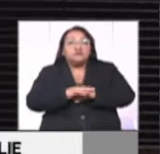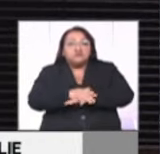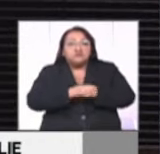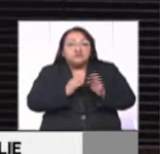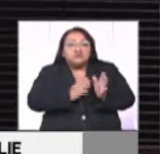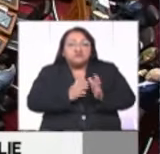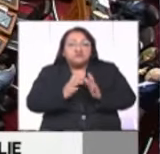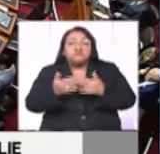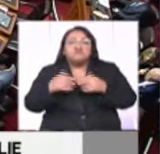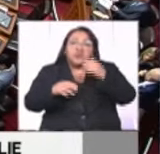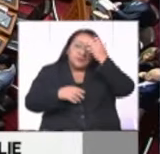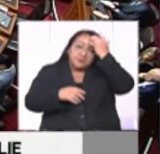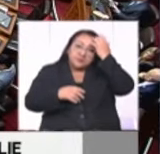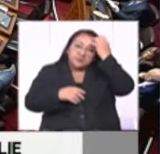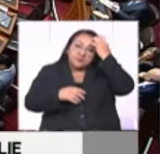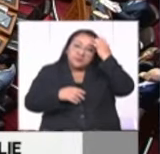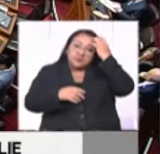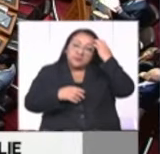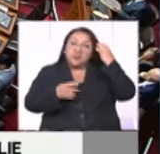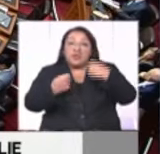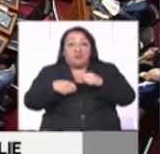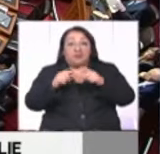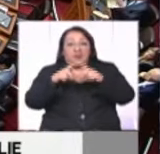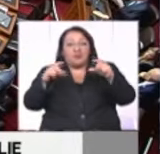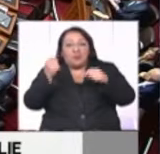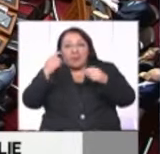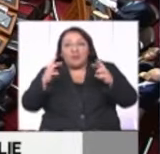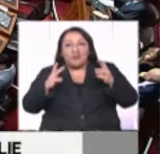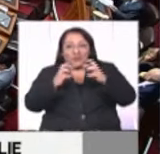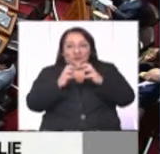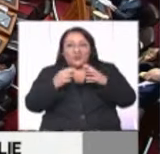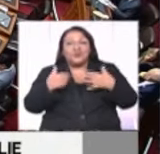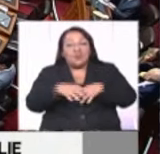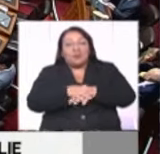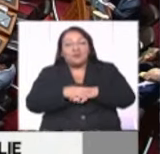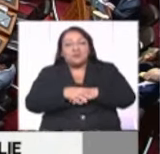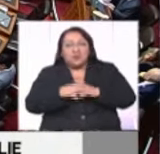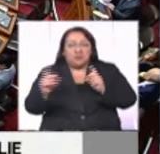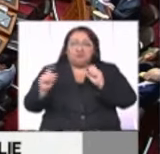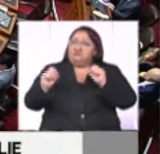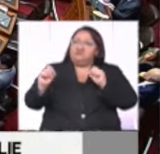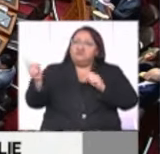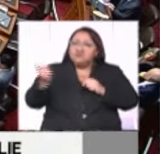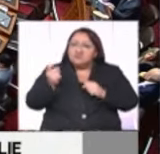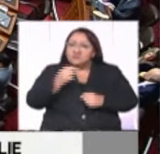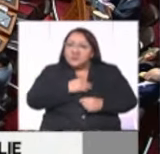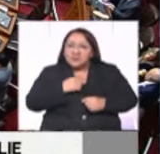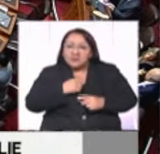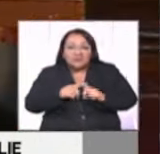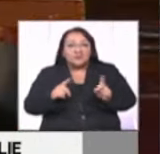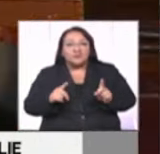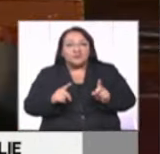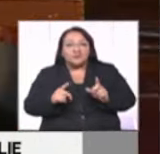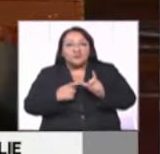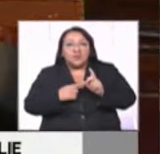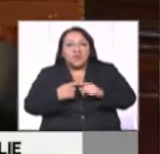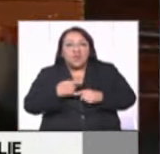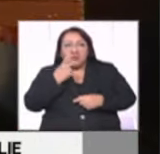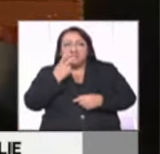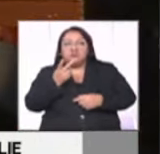su plataforma de ventas de boleto para Machu Picchu. Entonces, lo que aquí se ha visto es